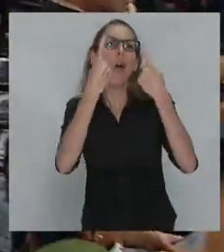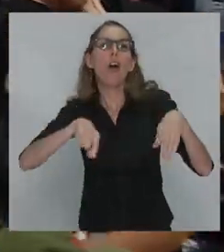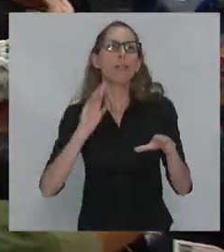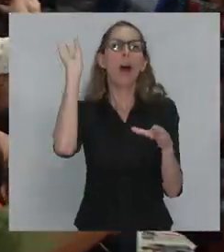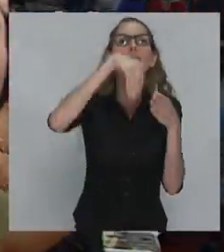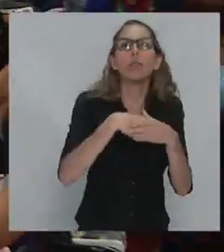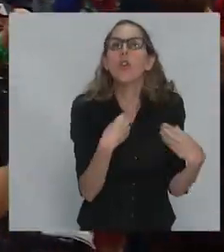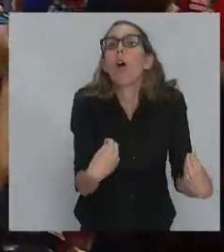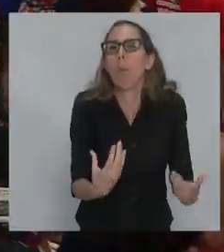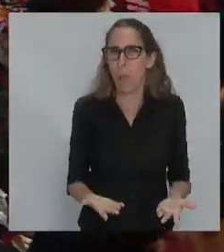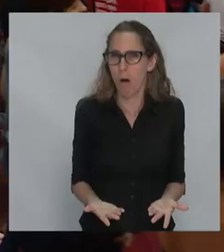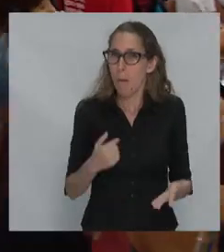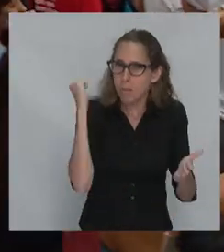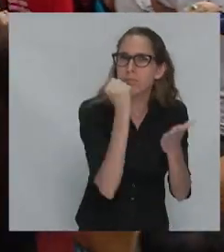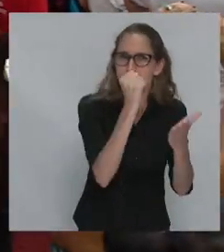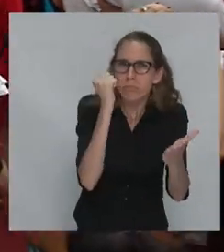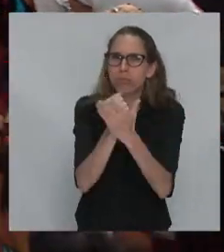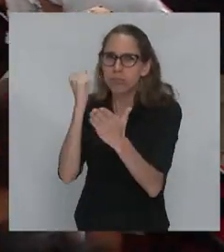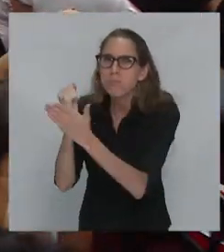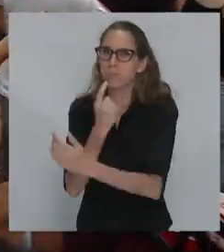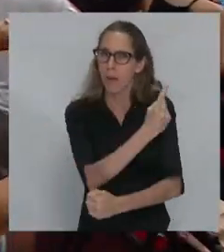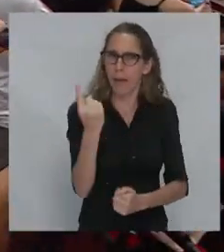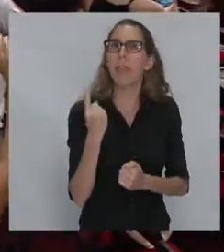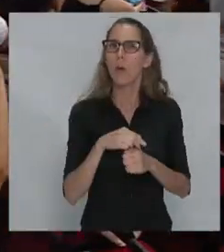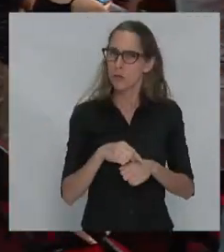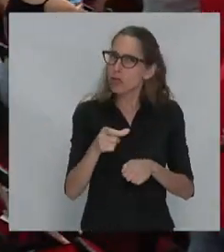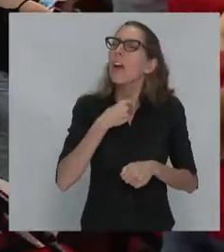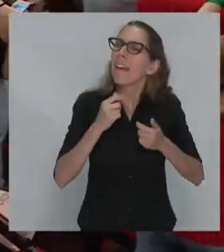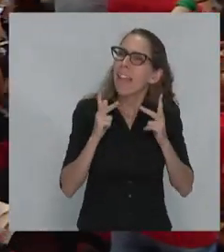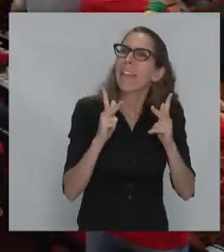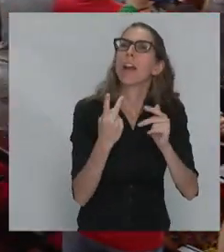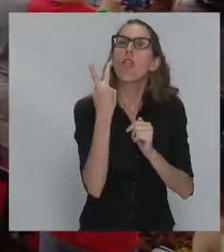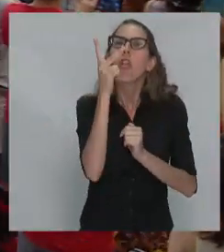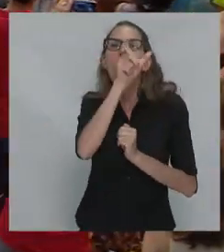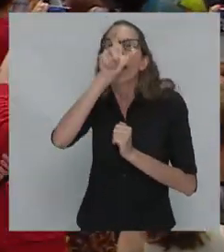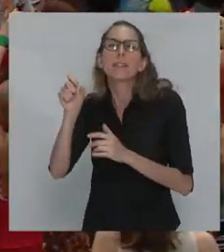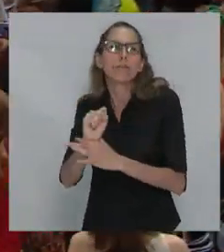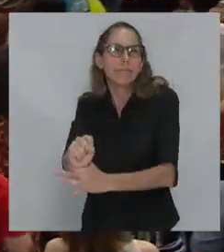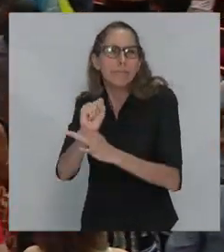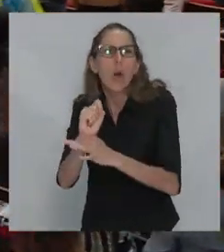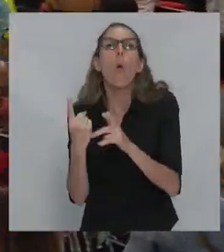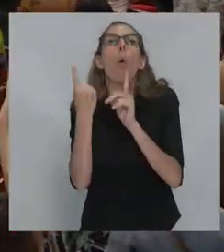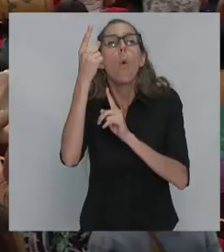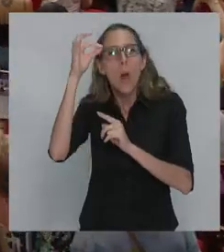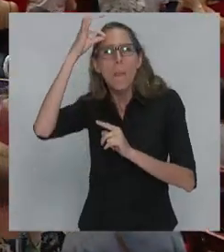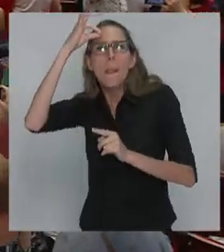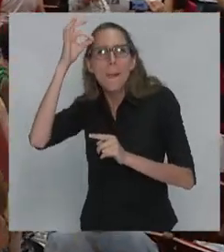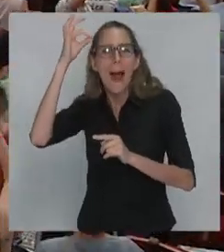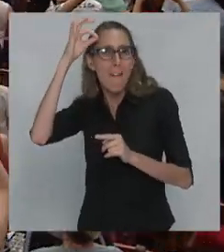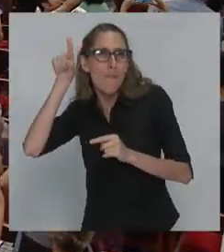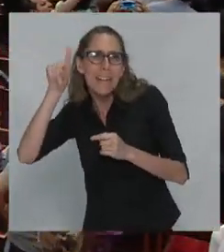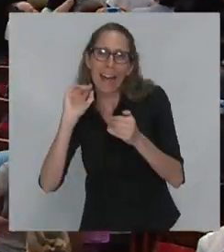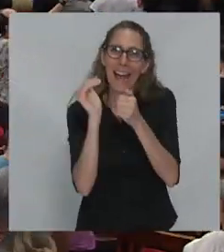les quería dejar esto con la idea de dos pensadores. Negros, uno afrocaribeño, Franz